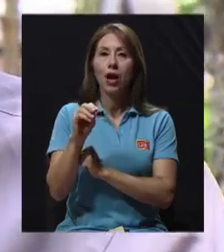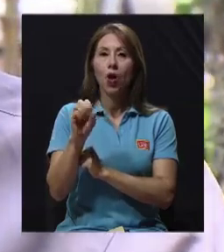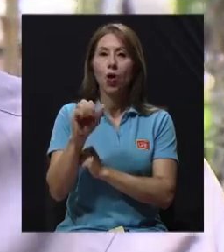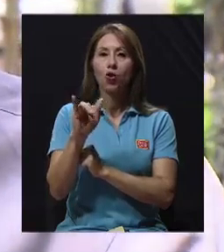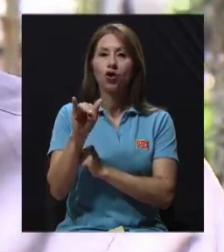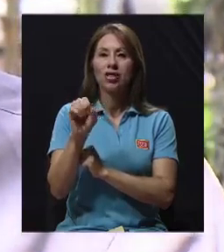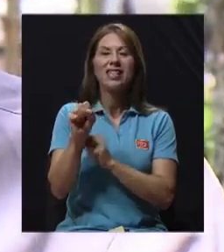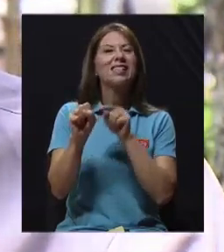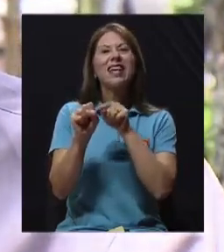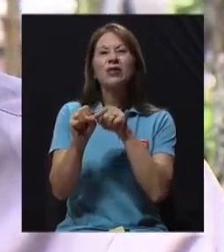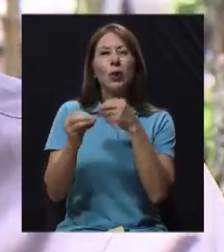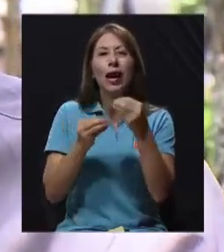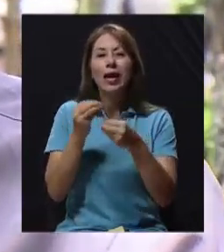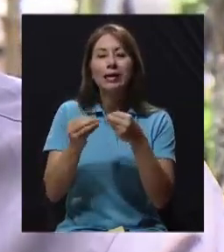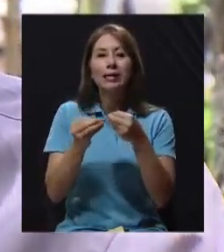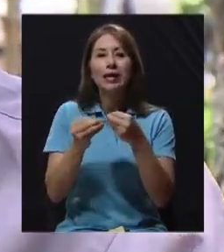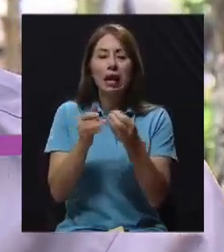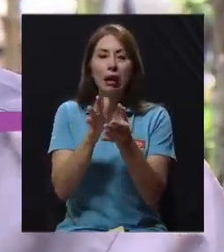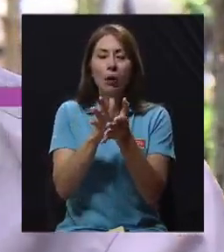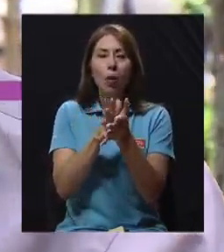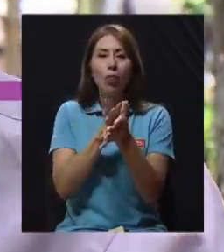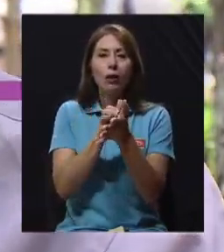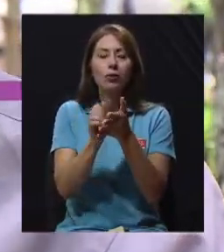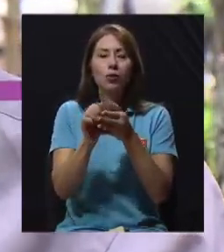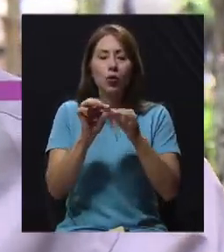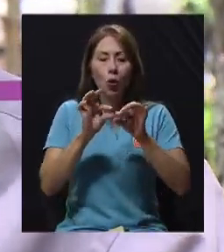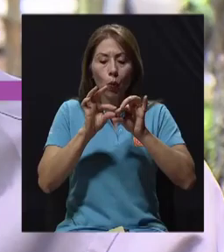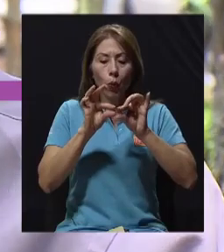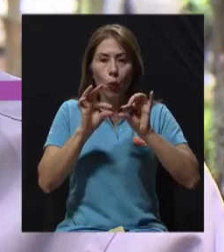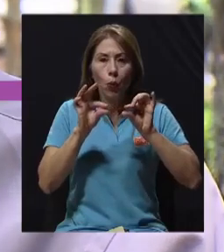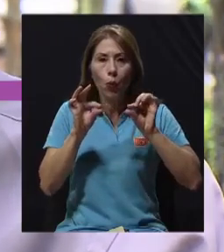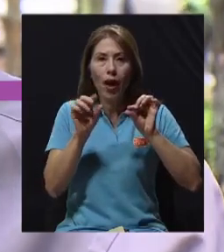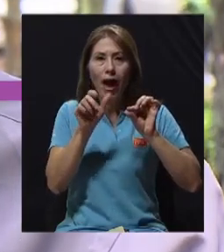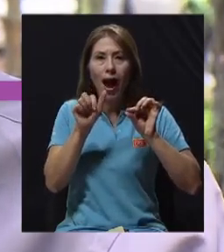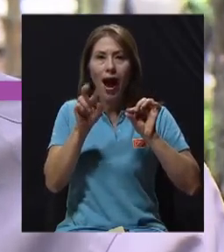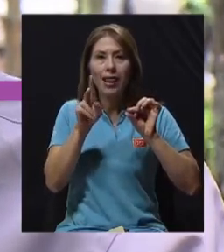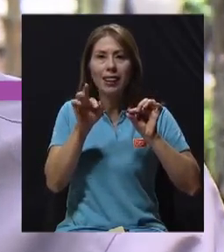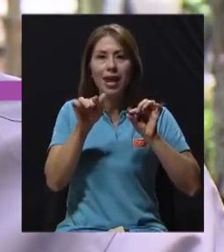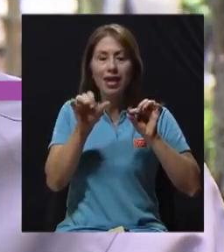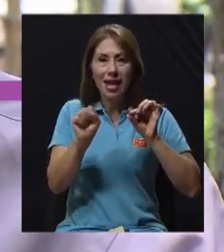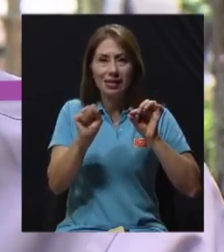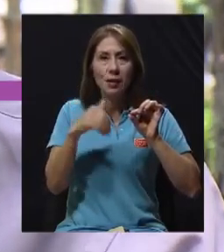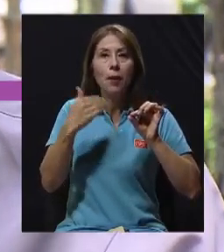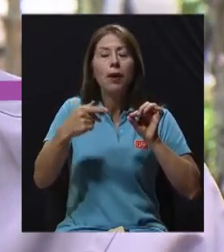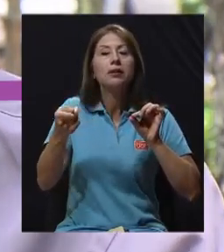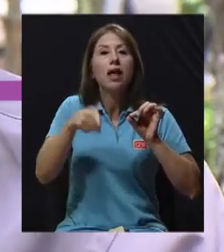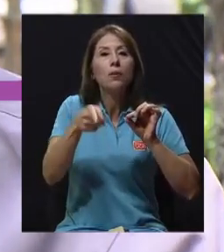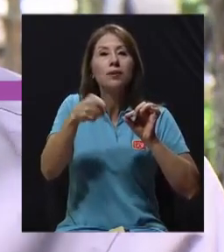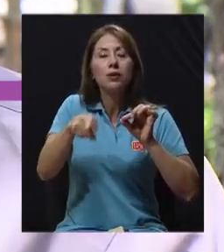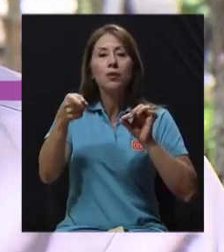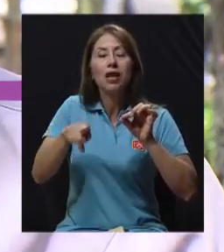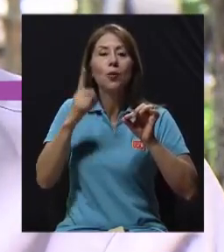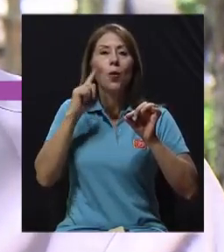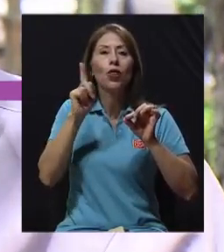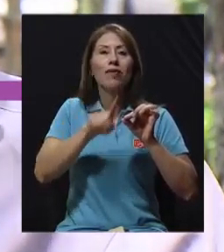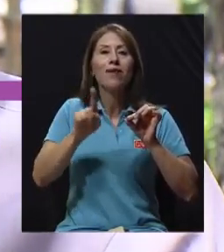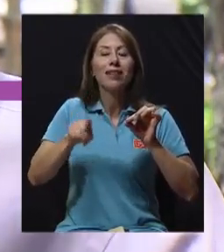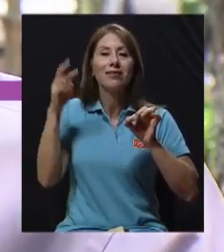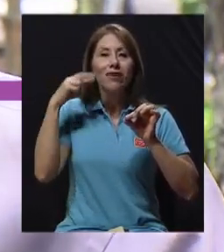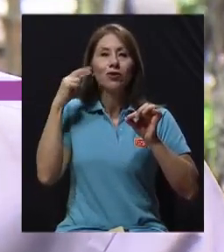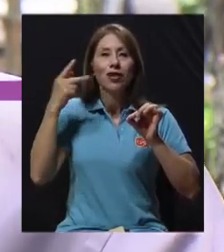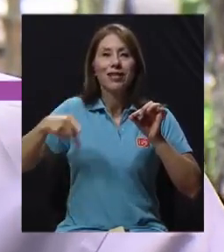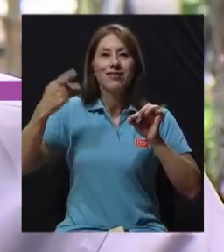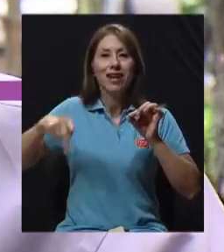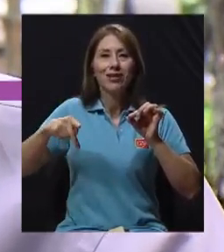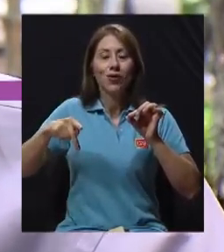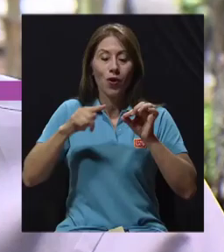de daño en las arterias que va sucediendo por diferentes factores de riesgo, que quizás ahora podemos hablar con más detalle, pero que van haciendo que,